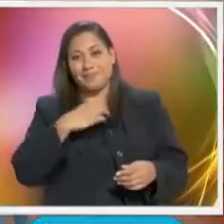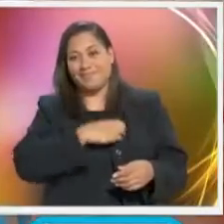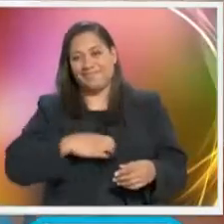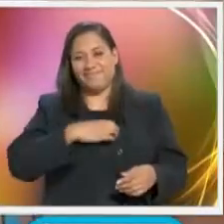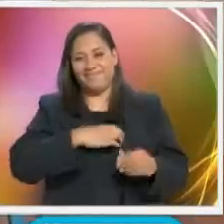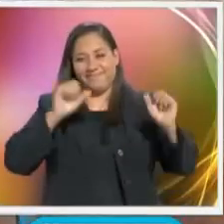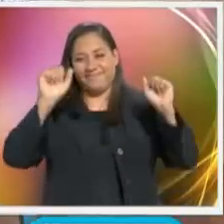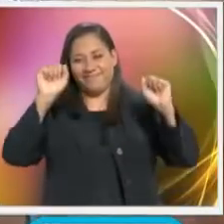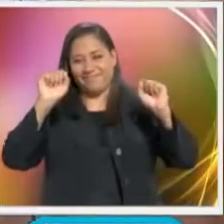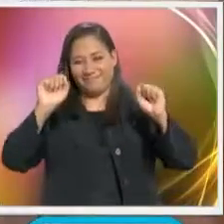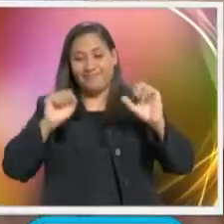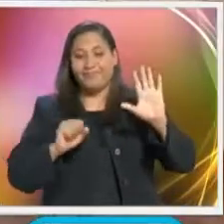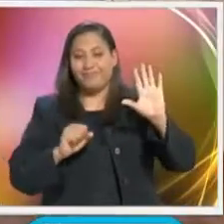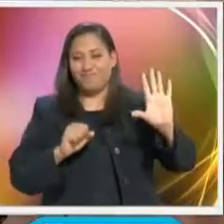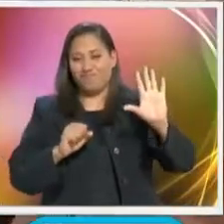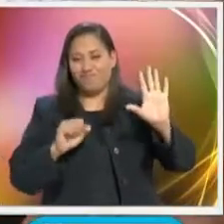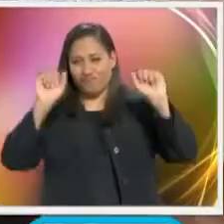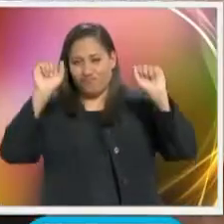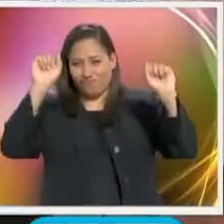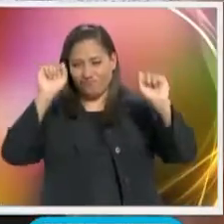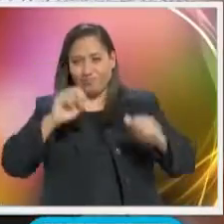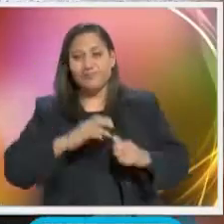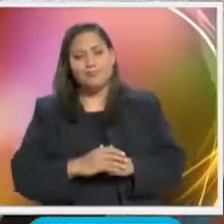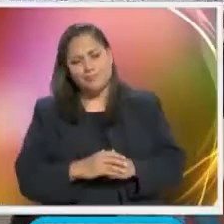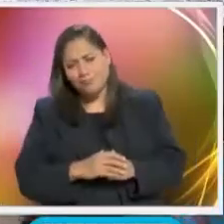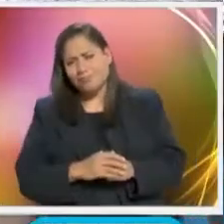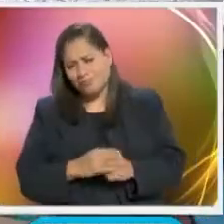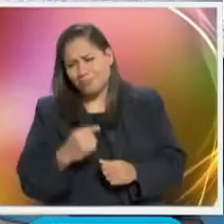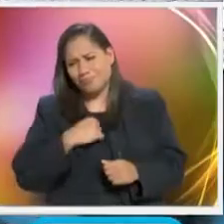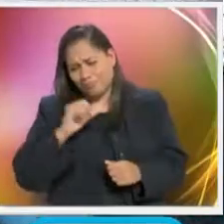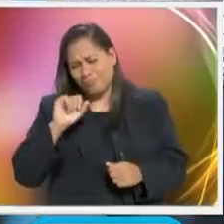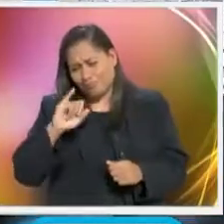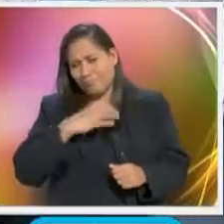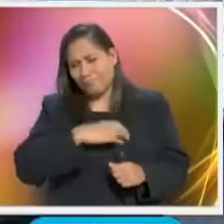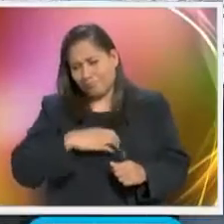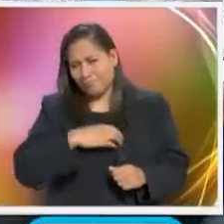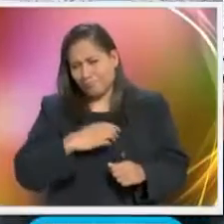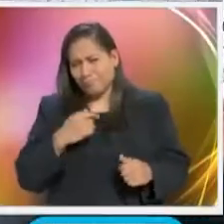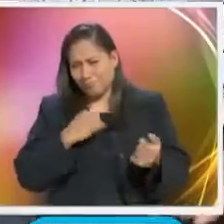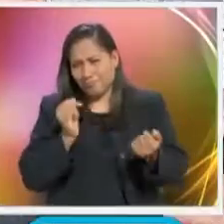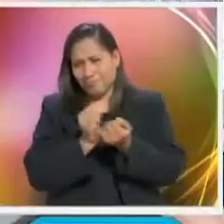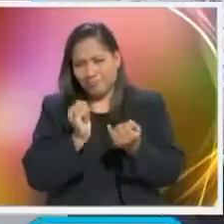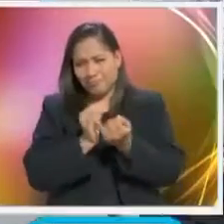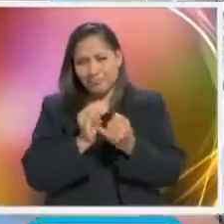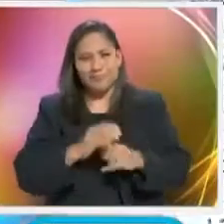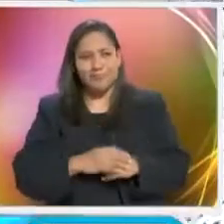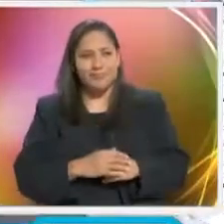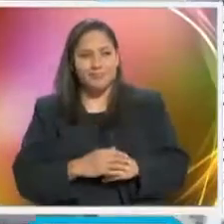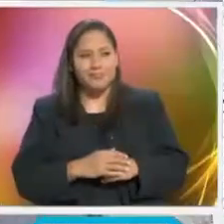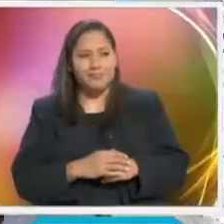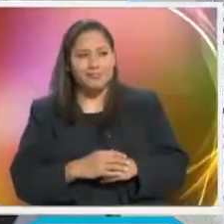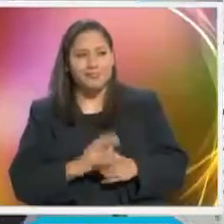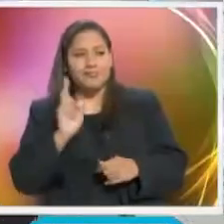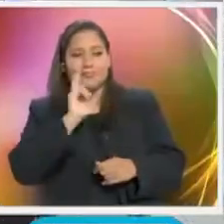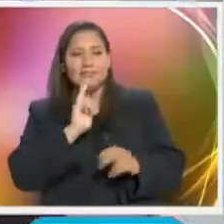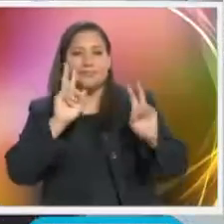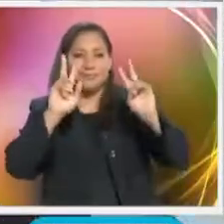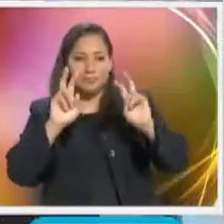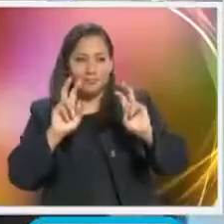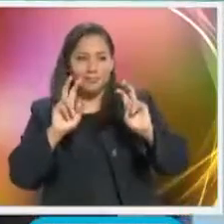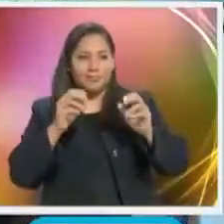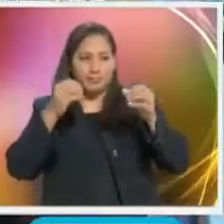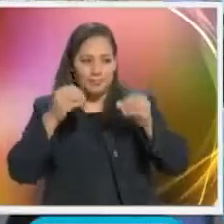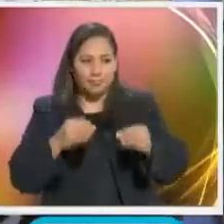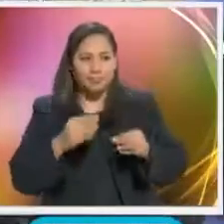contentos. Sí. 5, pero Pues tú, más. pues sí, yo sí. ¿Tú también? Yo Cinco, también. sí. Volviendo Por supuesto. al tema que nos